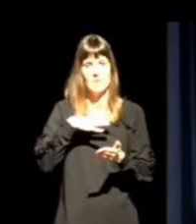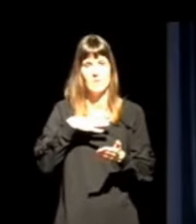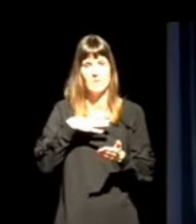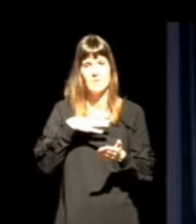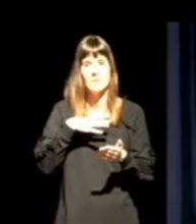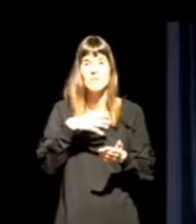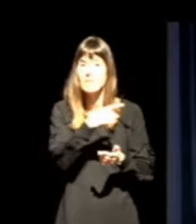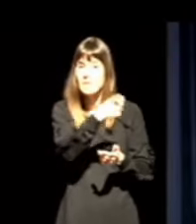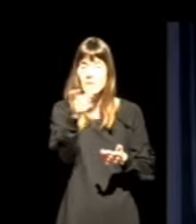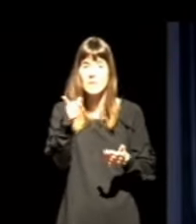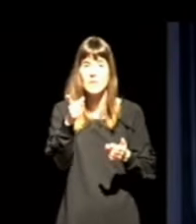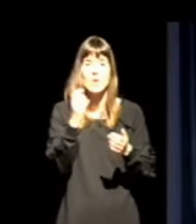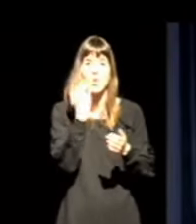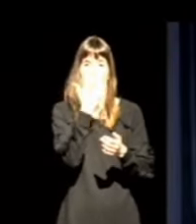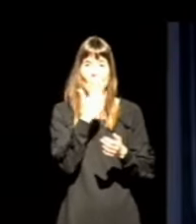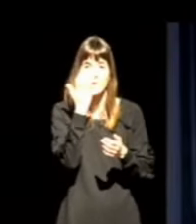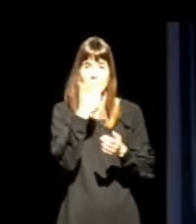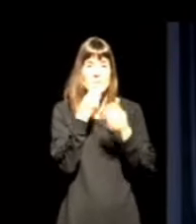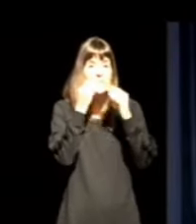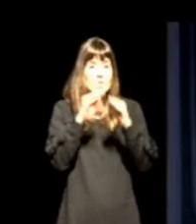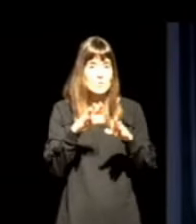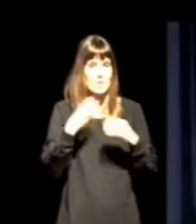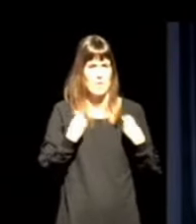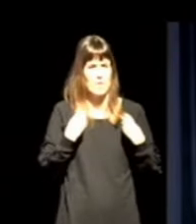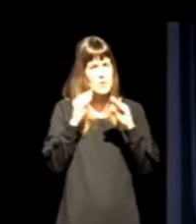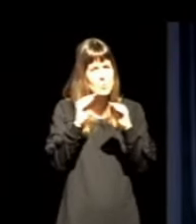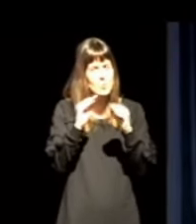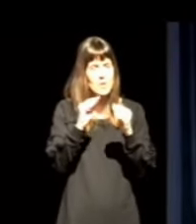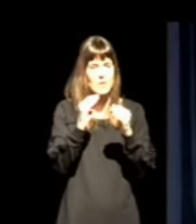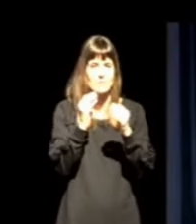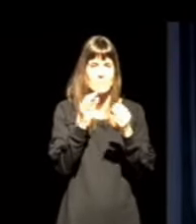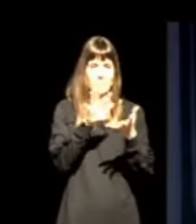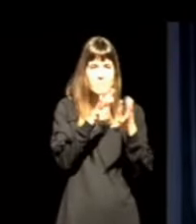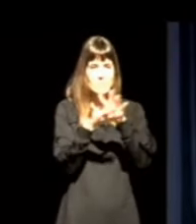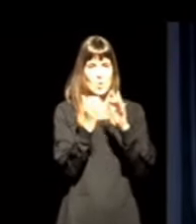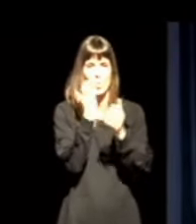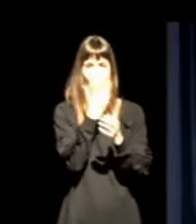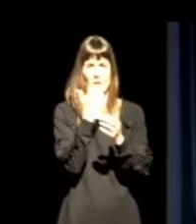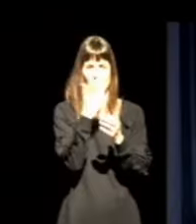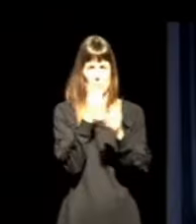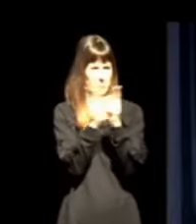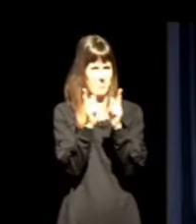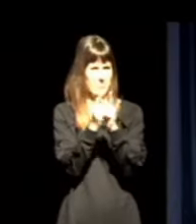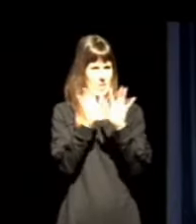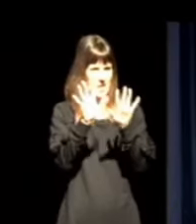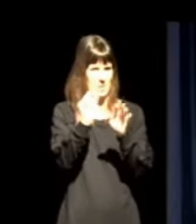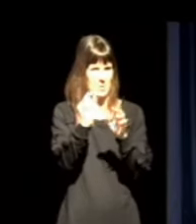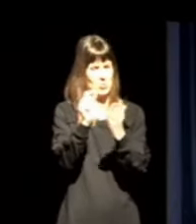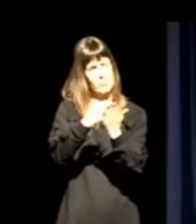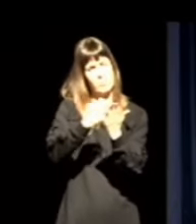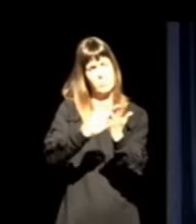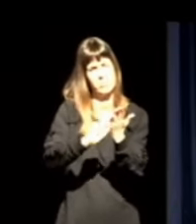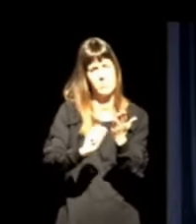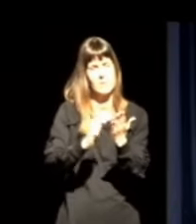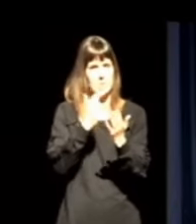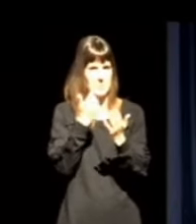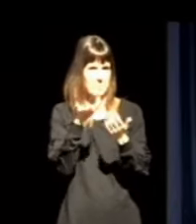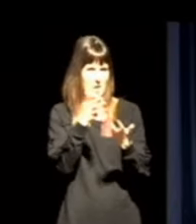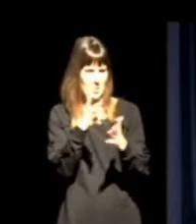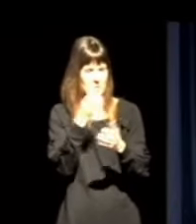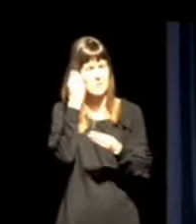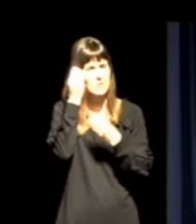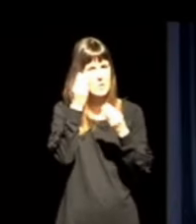que hiciera un cuento con su historia de vida en 10 minutos, donde